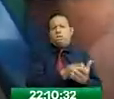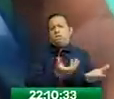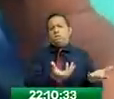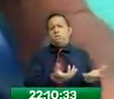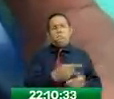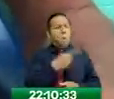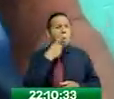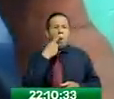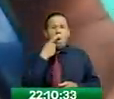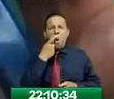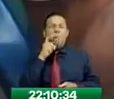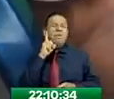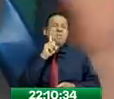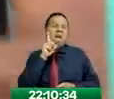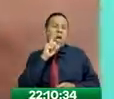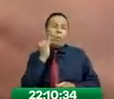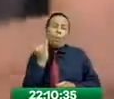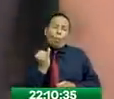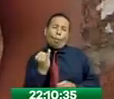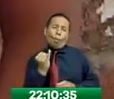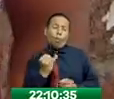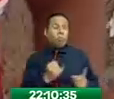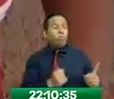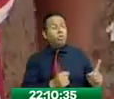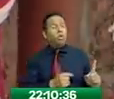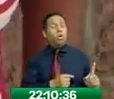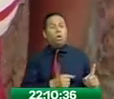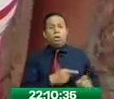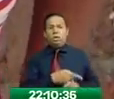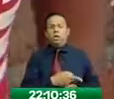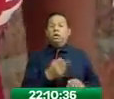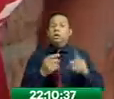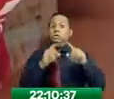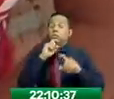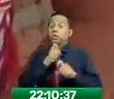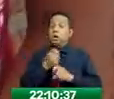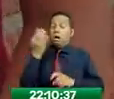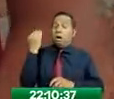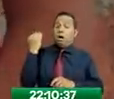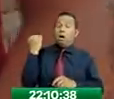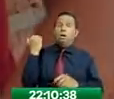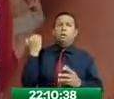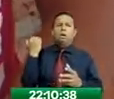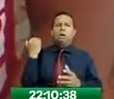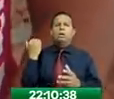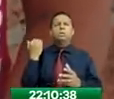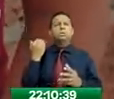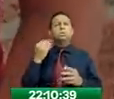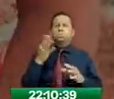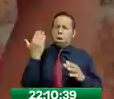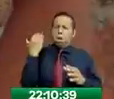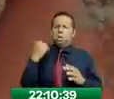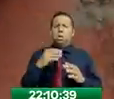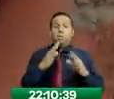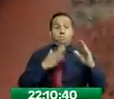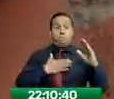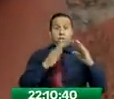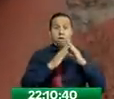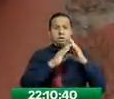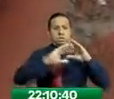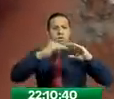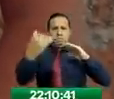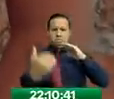pasa accidente, pero para mí ese. Sí, a mediados de esta semana a mí también se me entraron a la casa a asaltar, se me